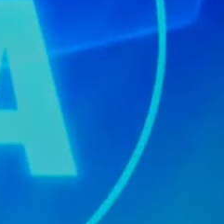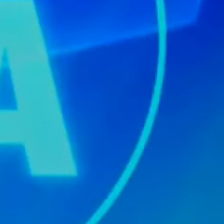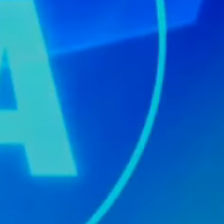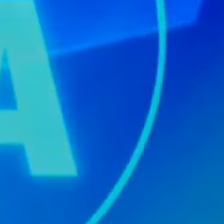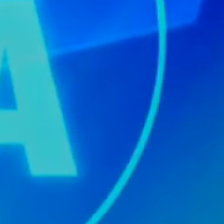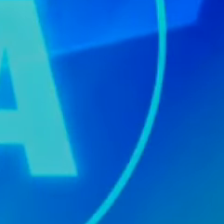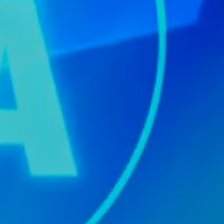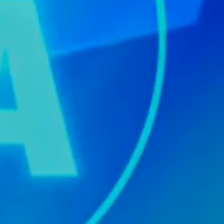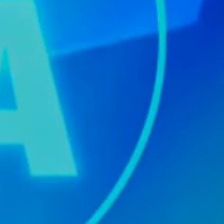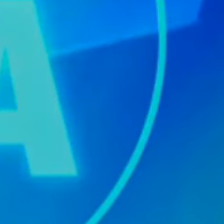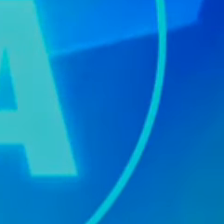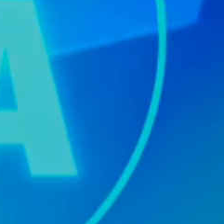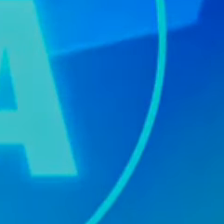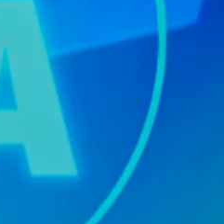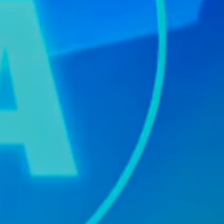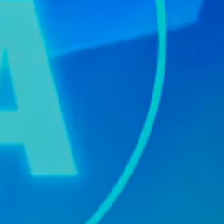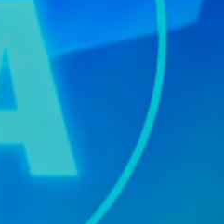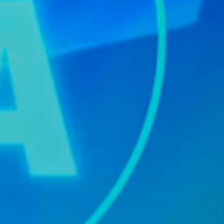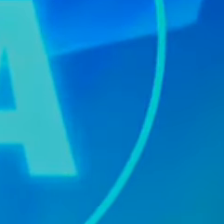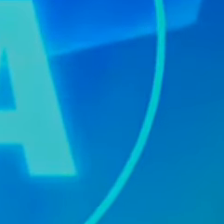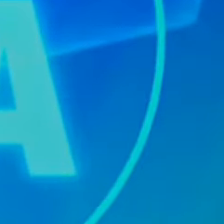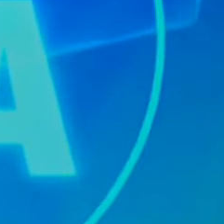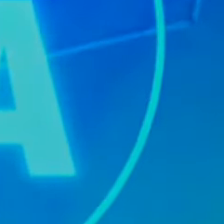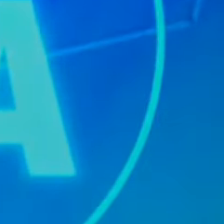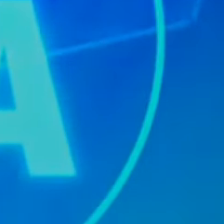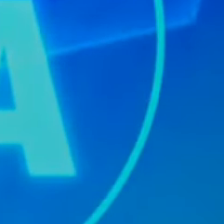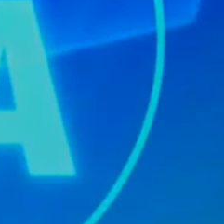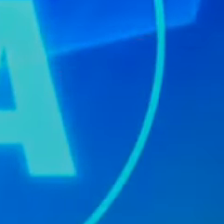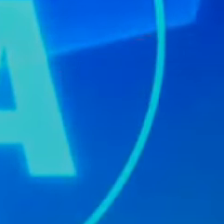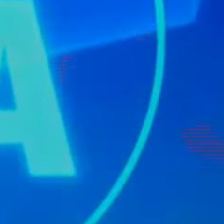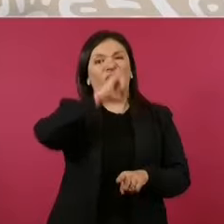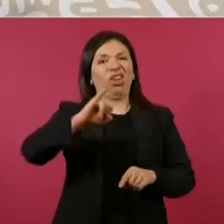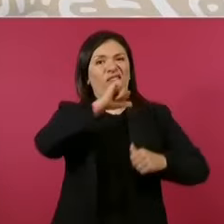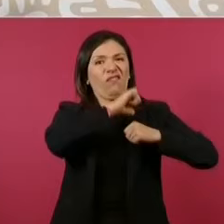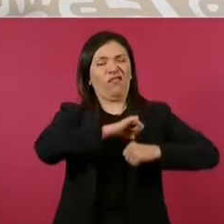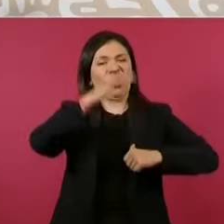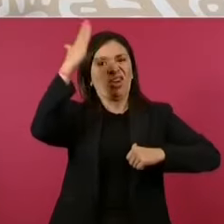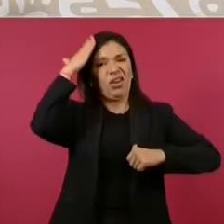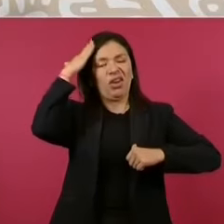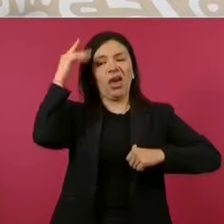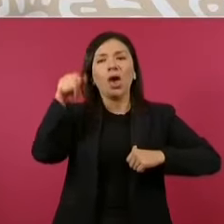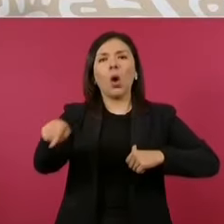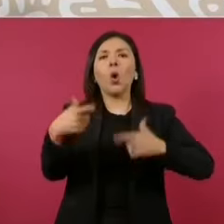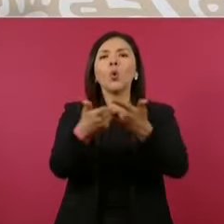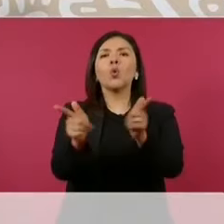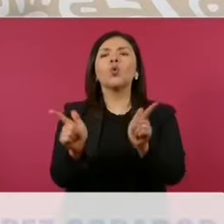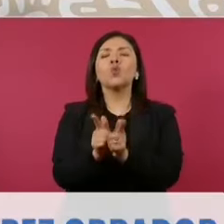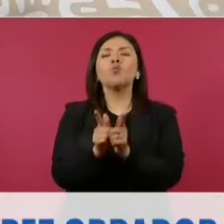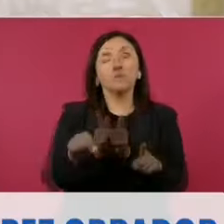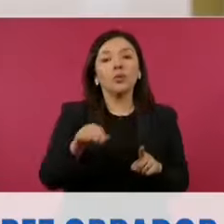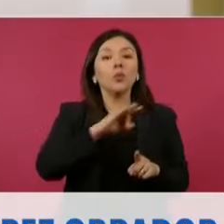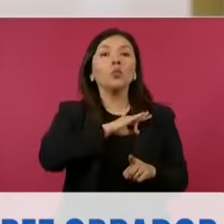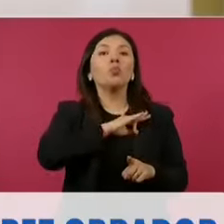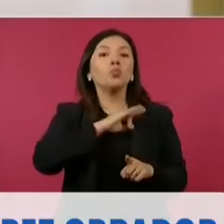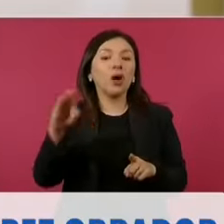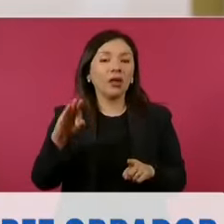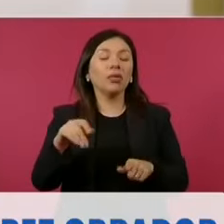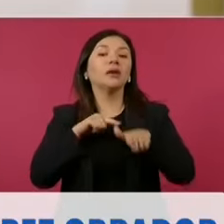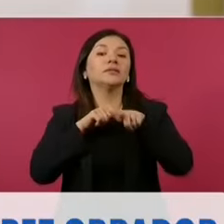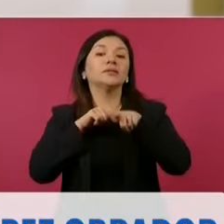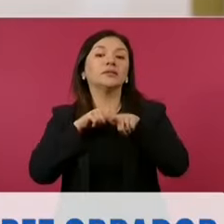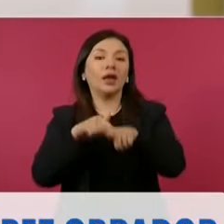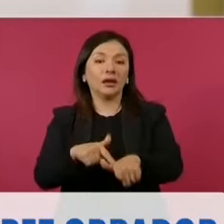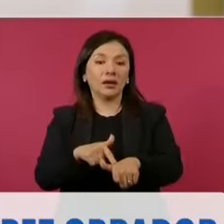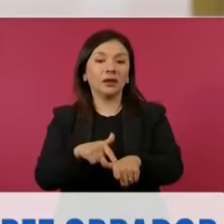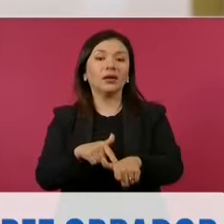Y mire, en otras noticias, el presidente López Obrador señaló que después de la reforma al Poder Judicial se podría llevar a cabo otra, pero en las Fiscalías